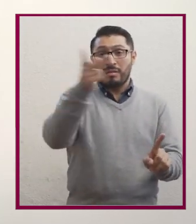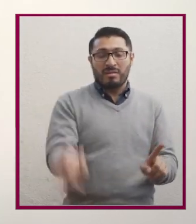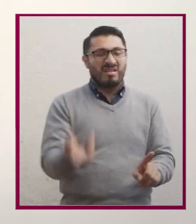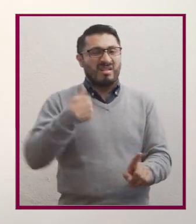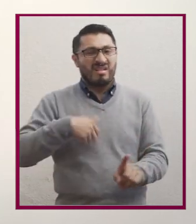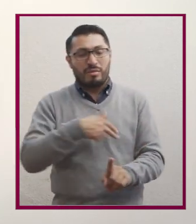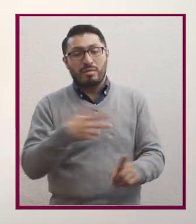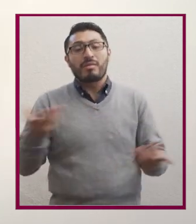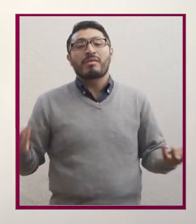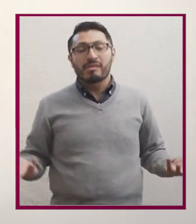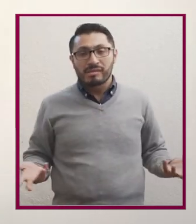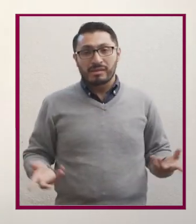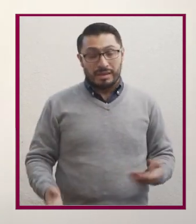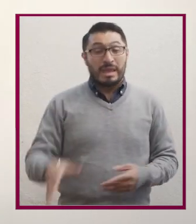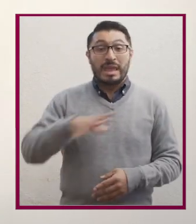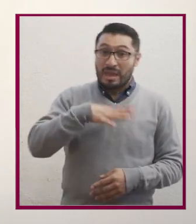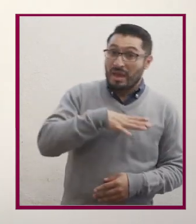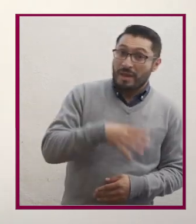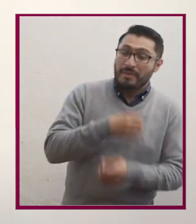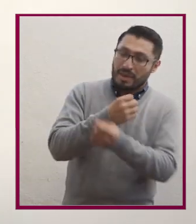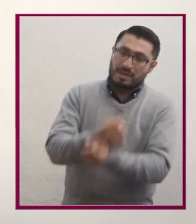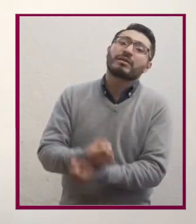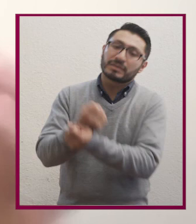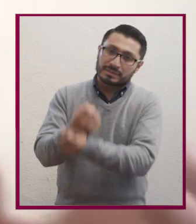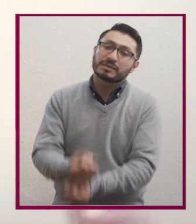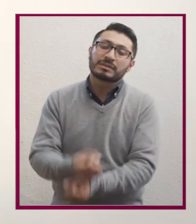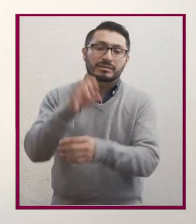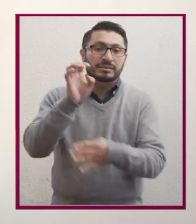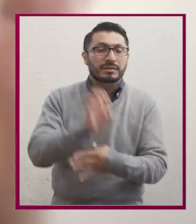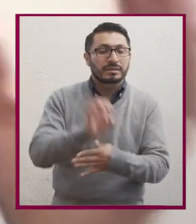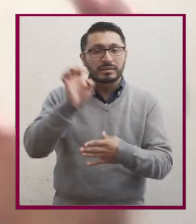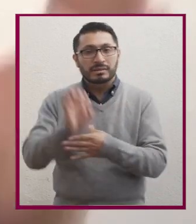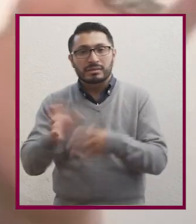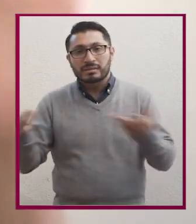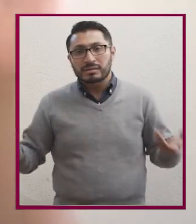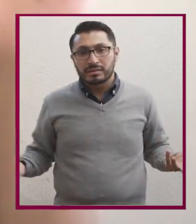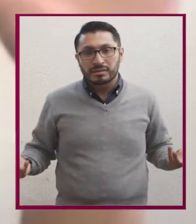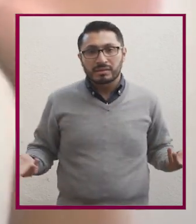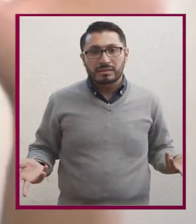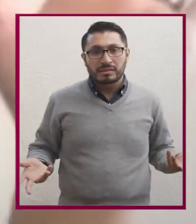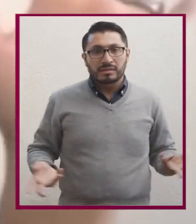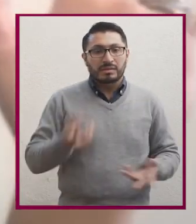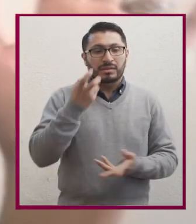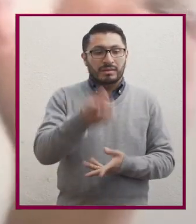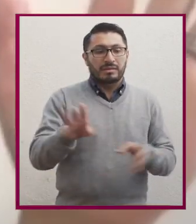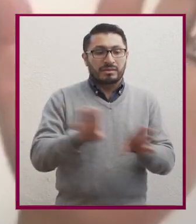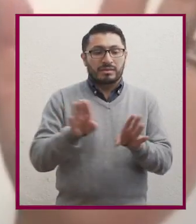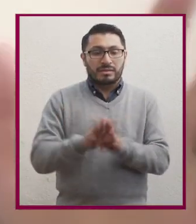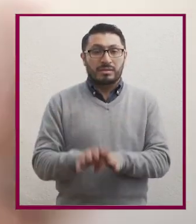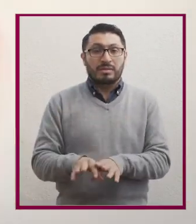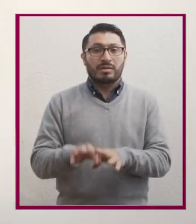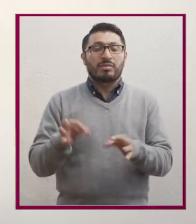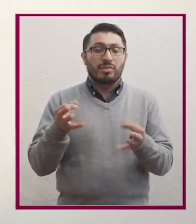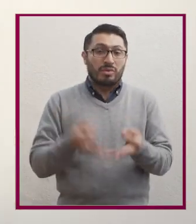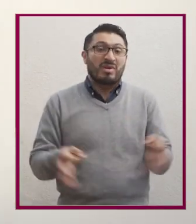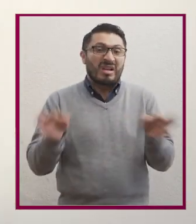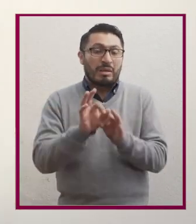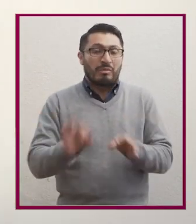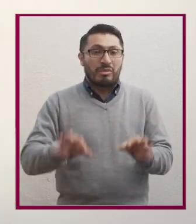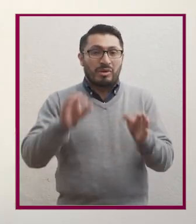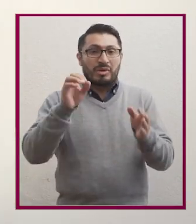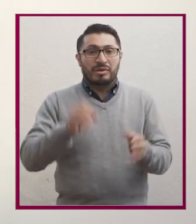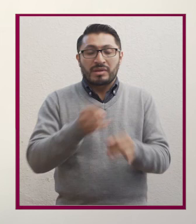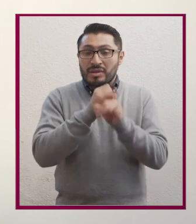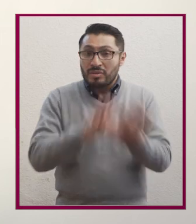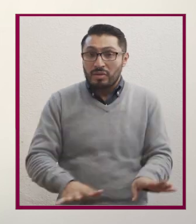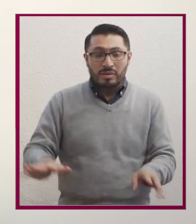debemos de referir. Existía esclavitud. Por tanto, ese puede ser un buen punto de referencia que nos